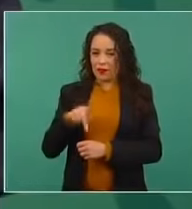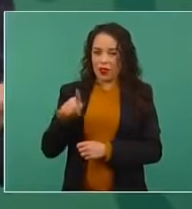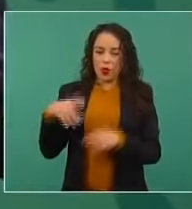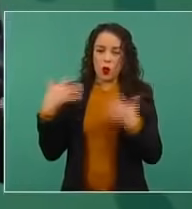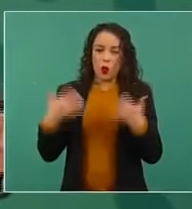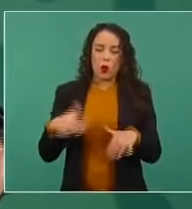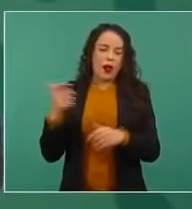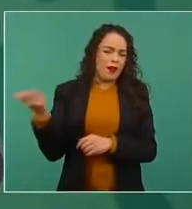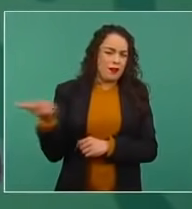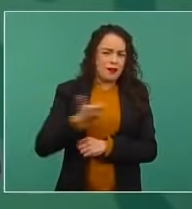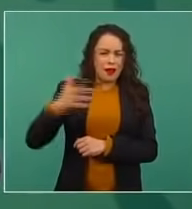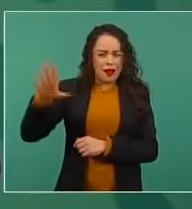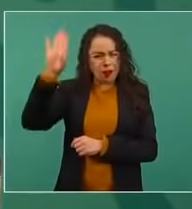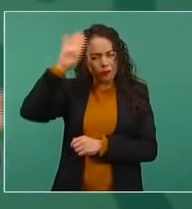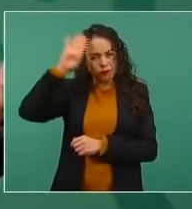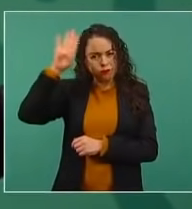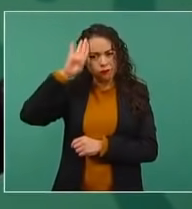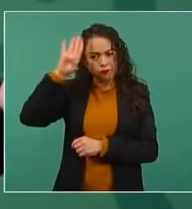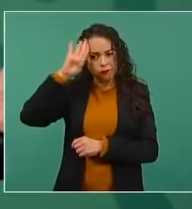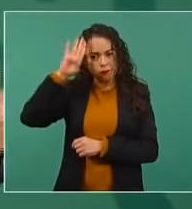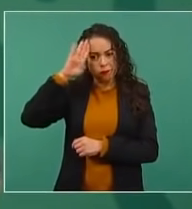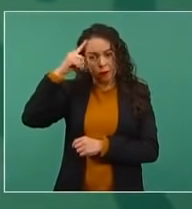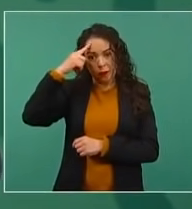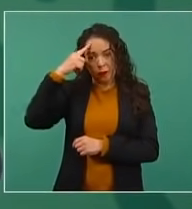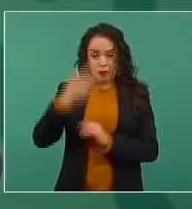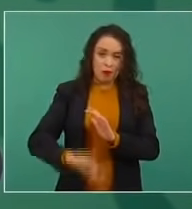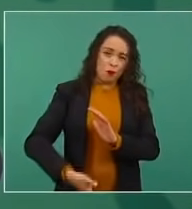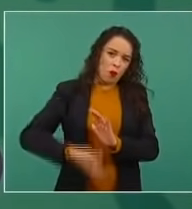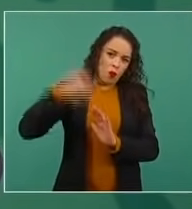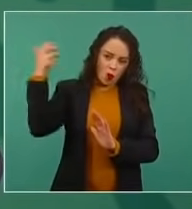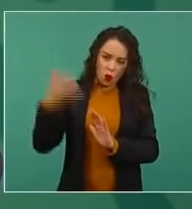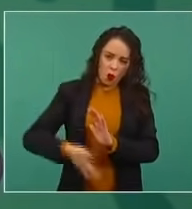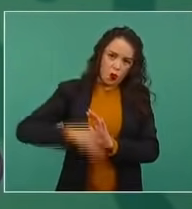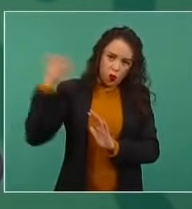caro de extraer.